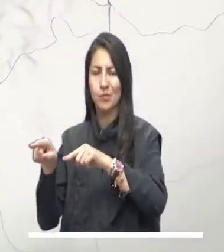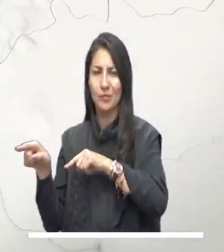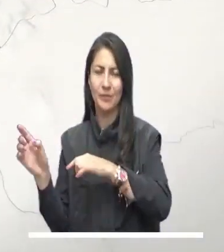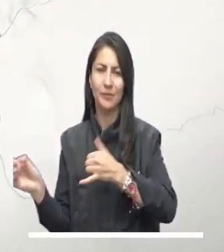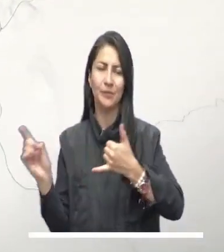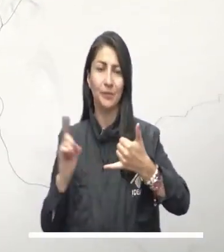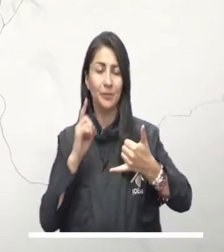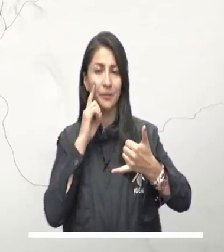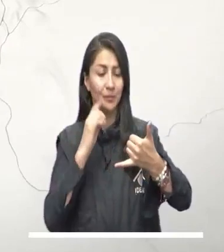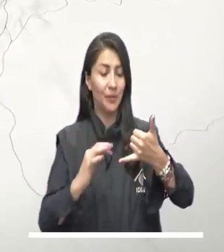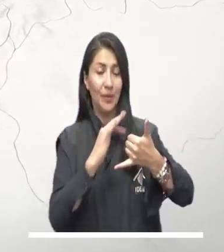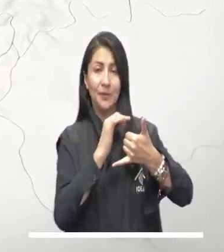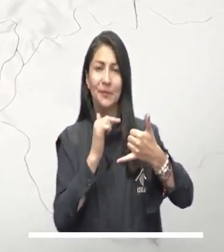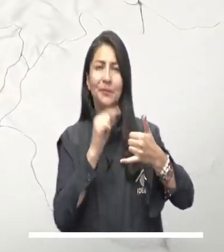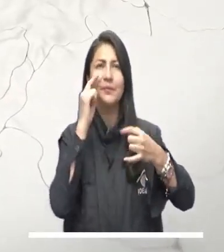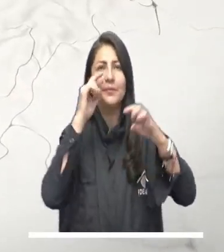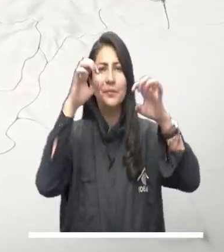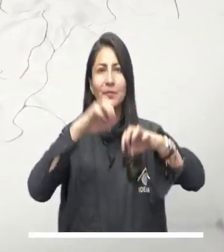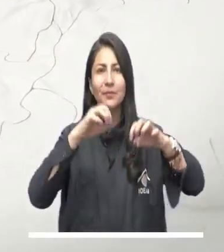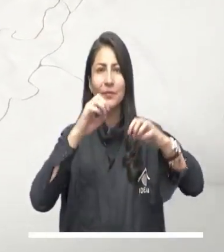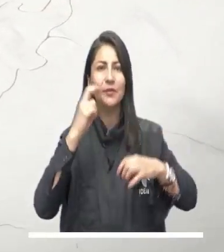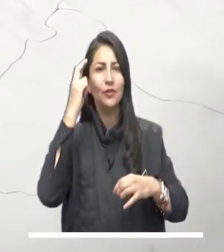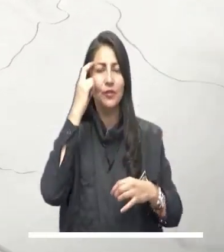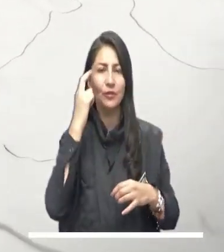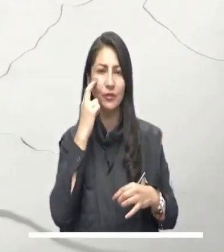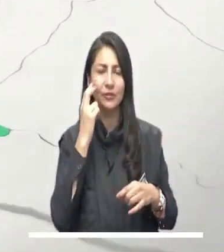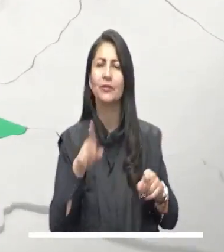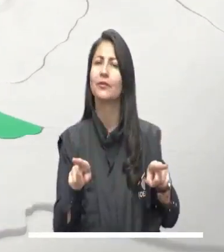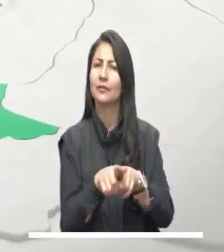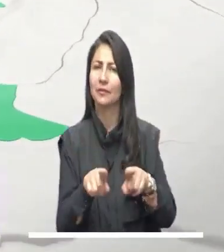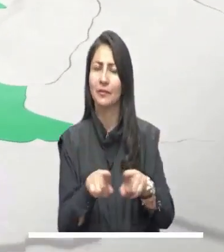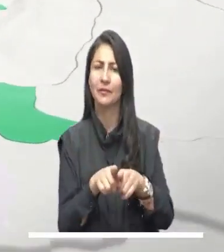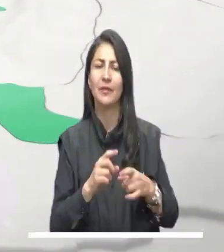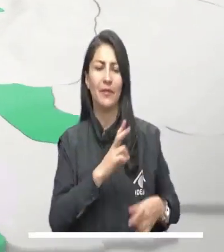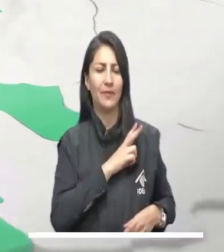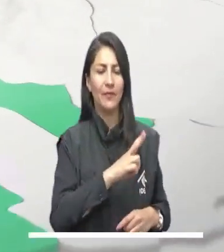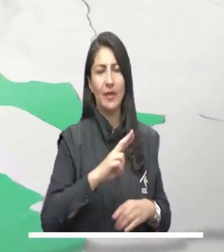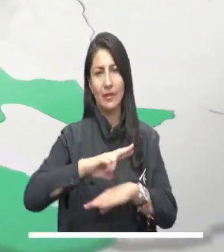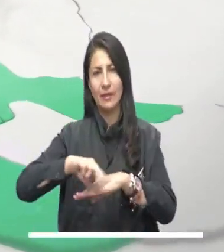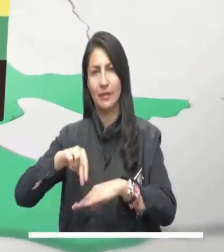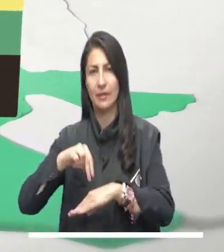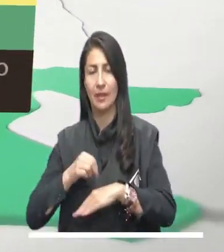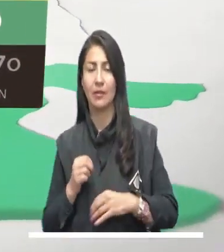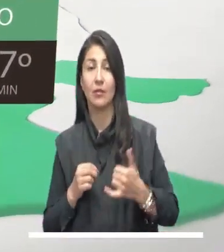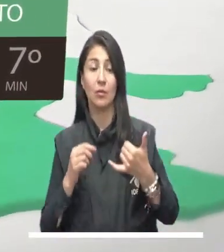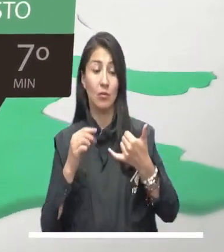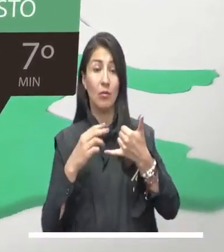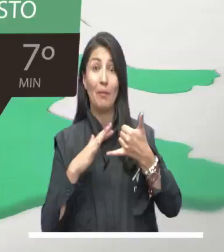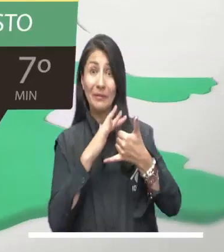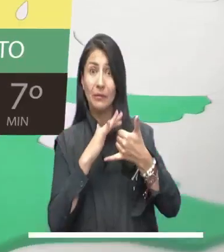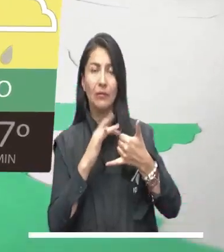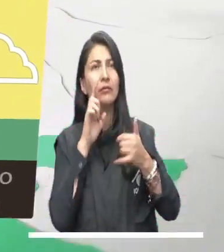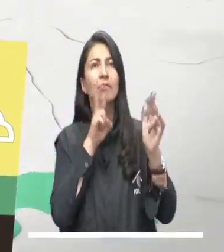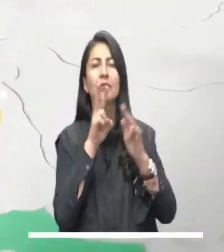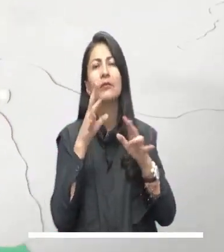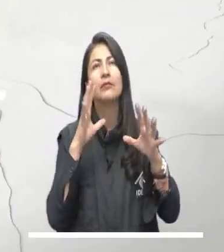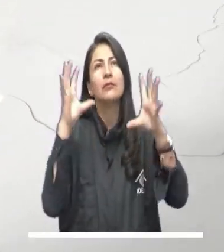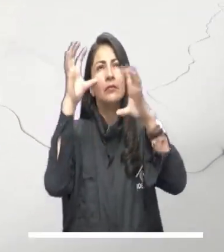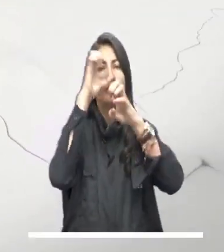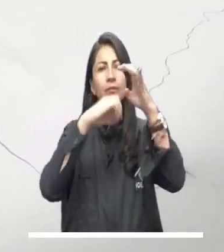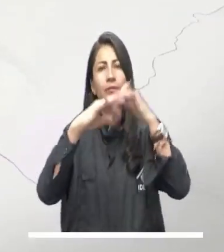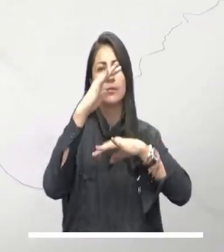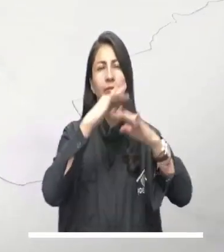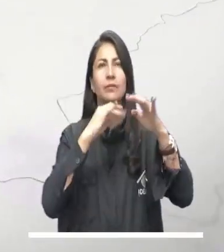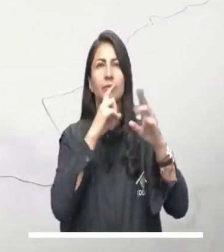lluvia ligera en la isla. Permanece la humedad sobre el Chocó, al igual que en el litoral del Valle Nariño. El resto de la zona pacífica